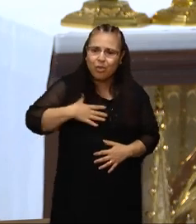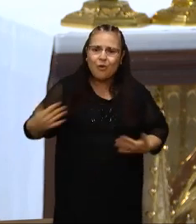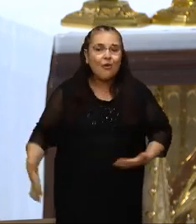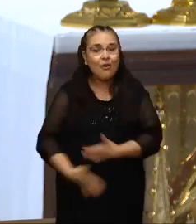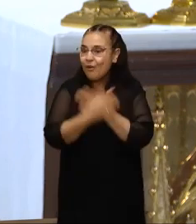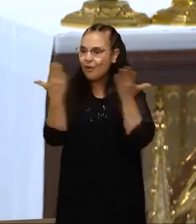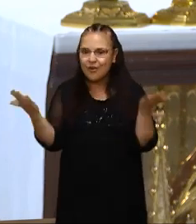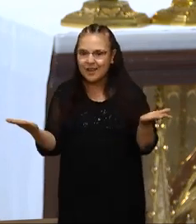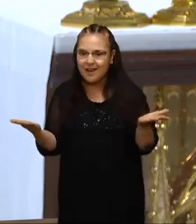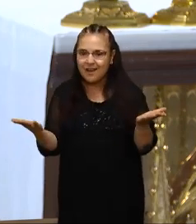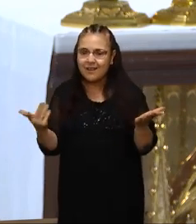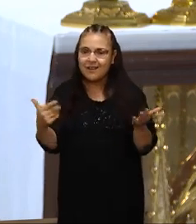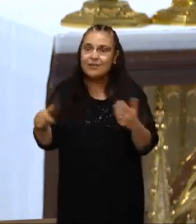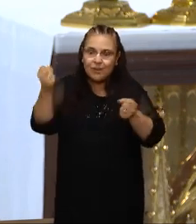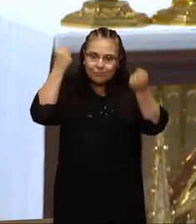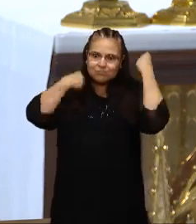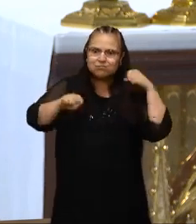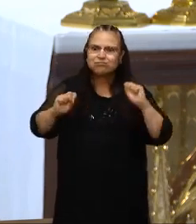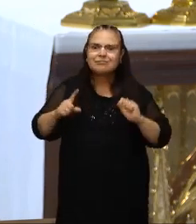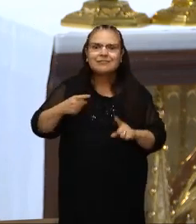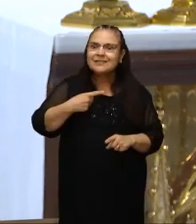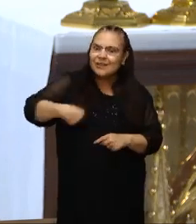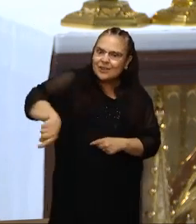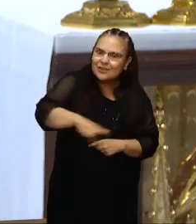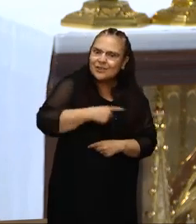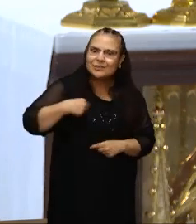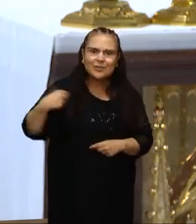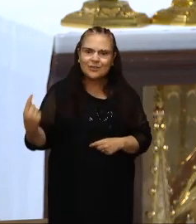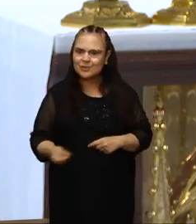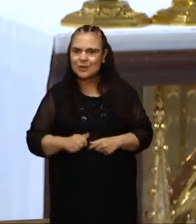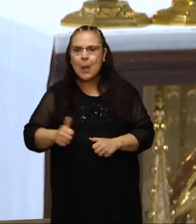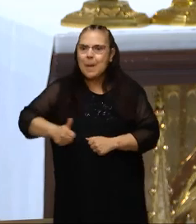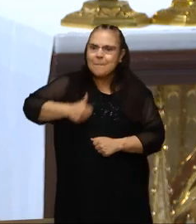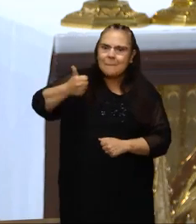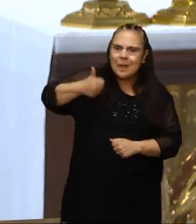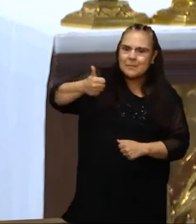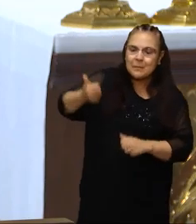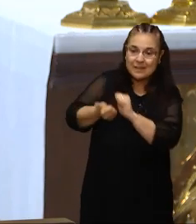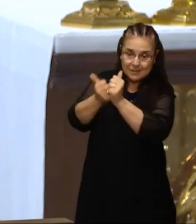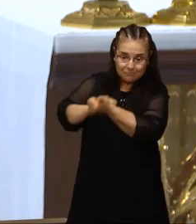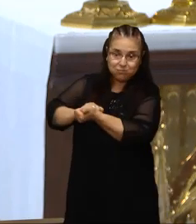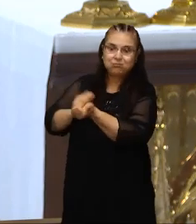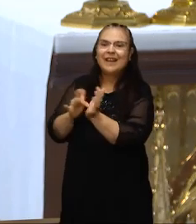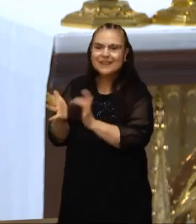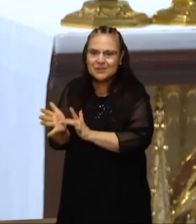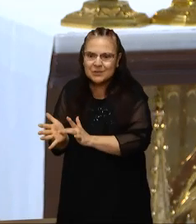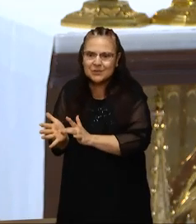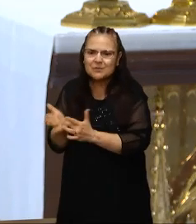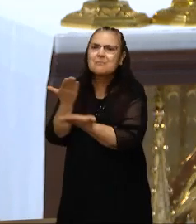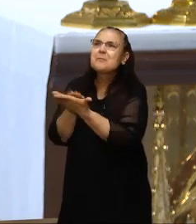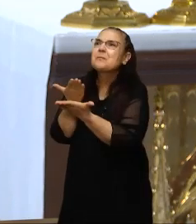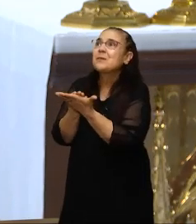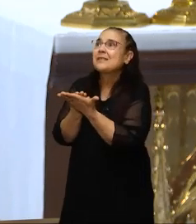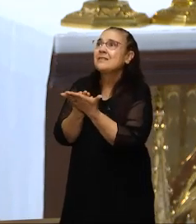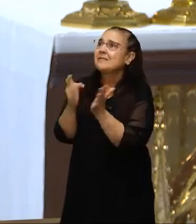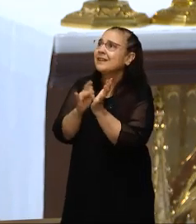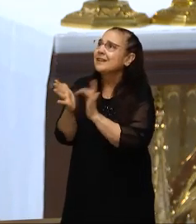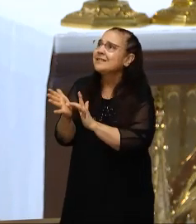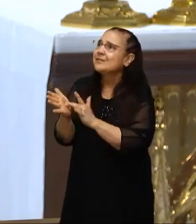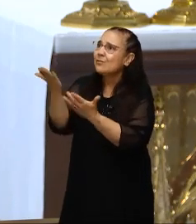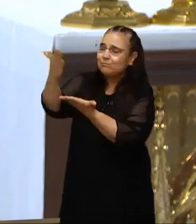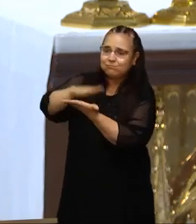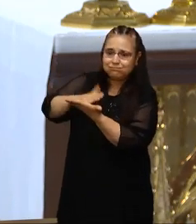a comportarnos, a ser más, a parecernos más a Jesús. Rogamos a Cristo por